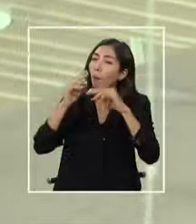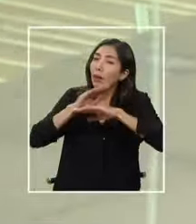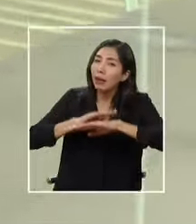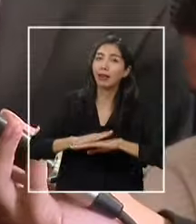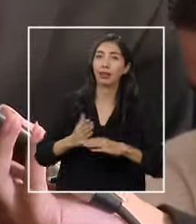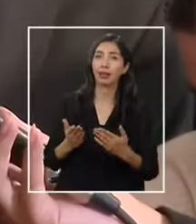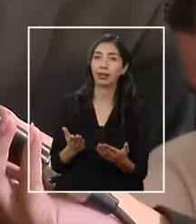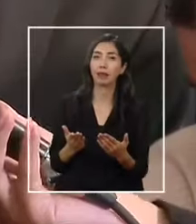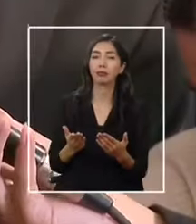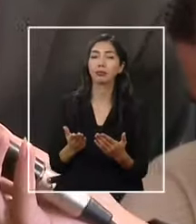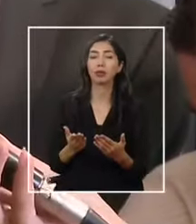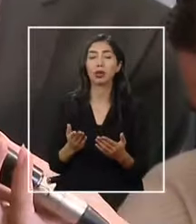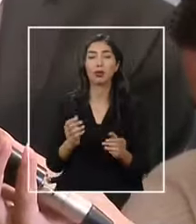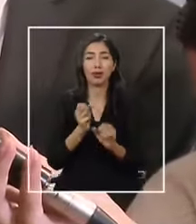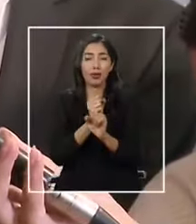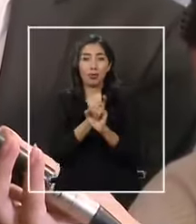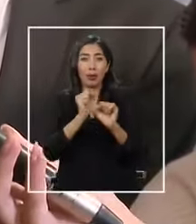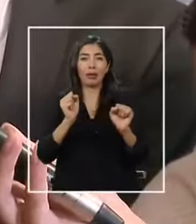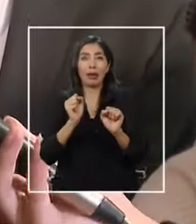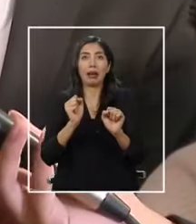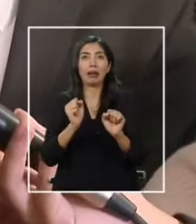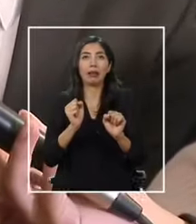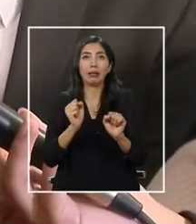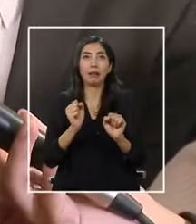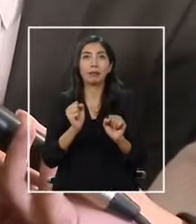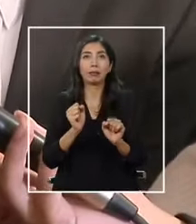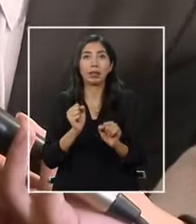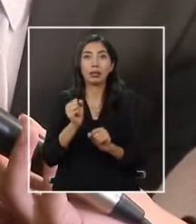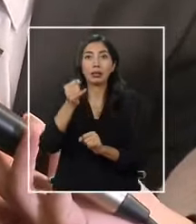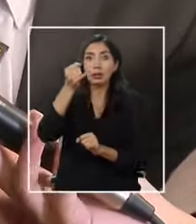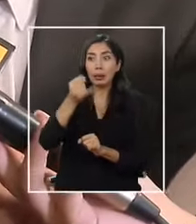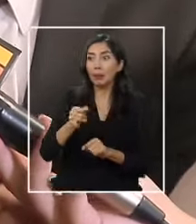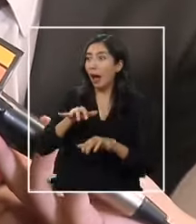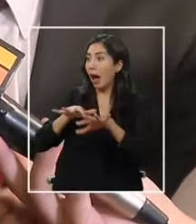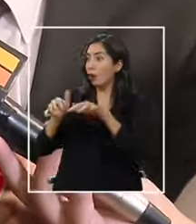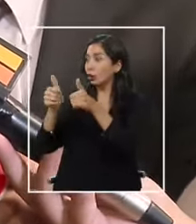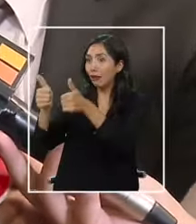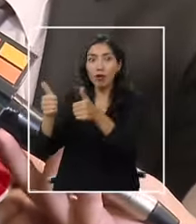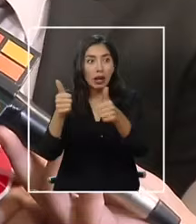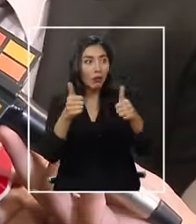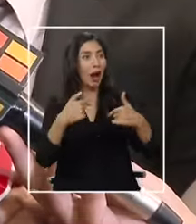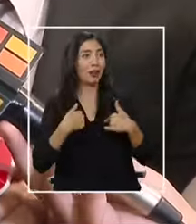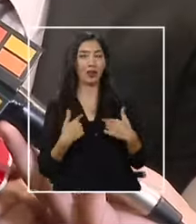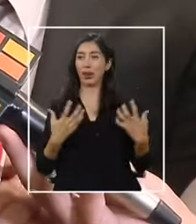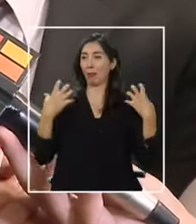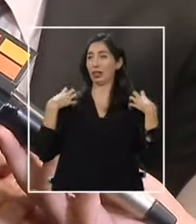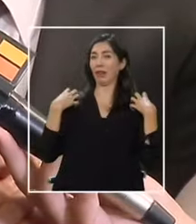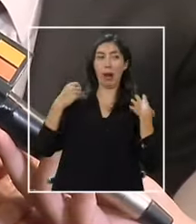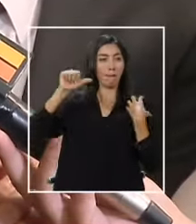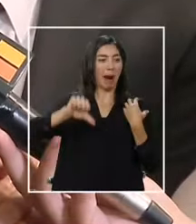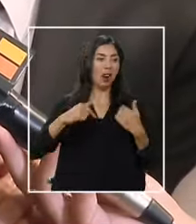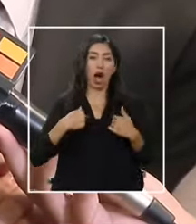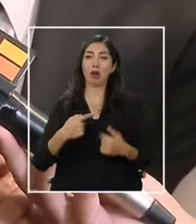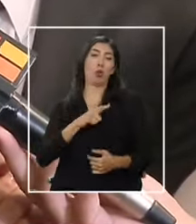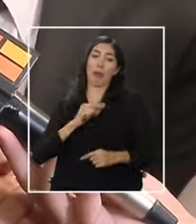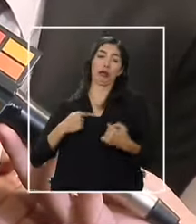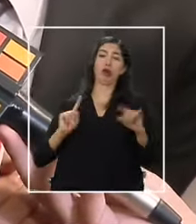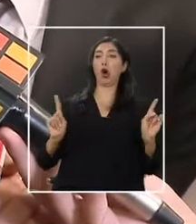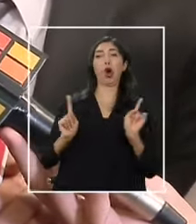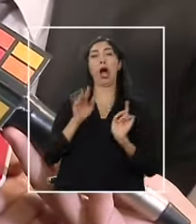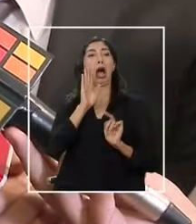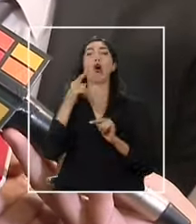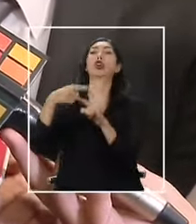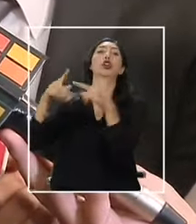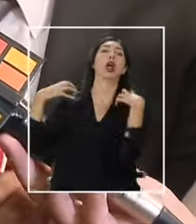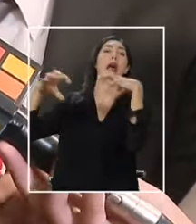puede desenvolverse pensando que siempre lo bueno que suceda alrededor de uno es mérito de uno y siempre lo malo es culpa de los demás. Hay que tratar